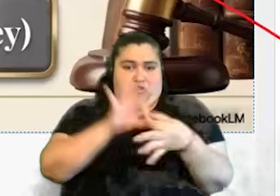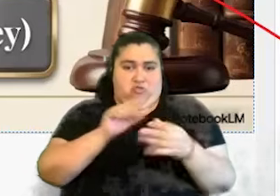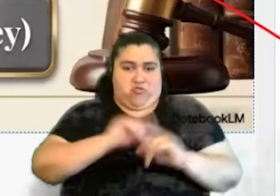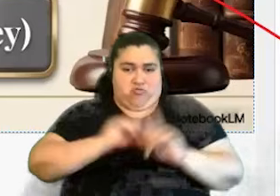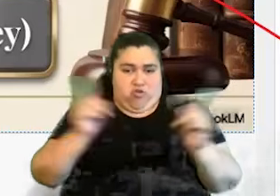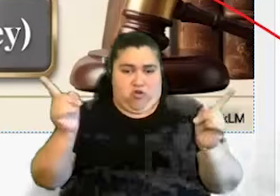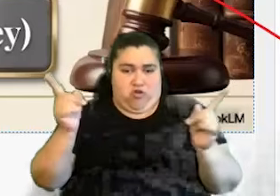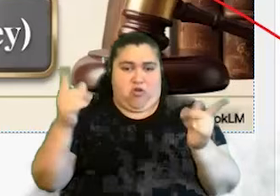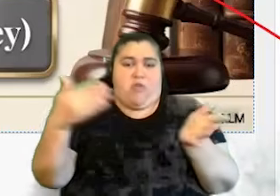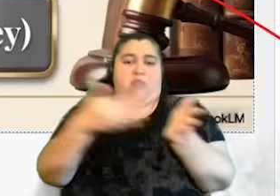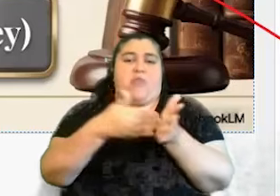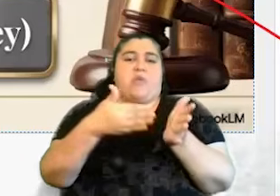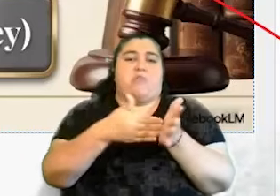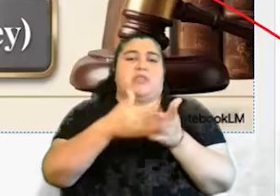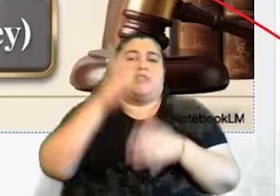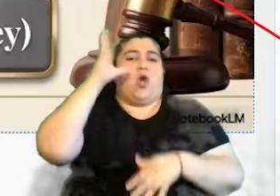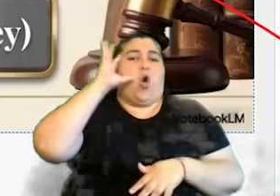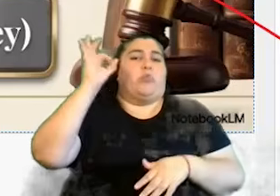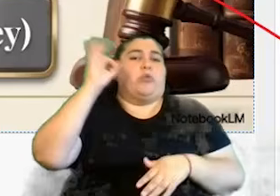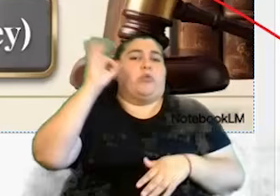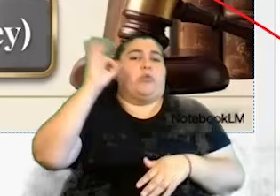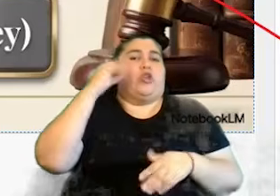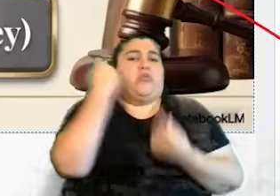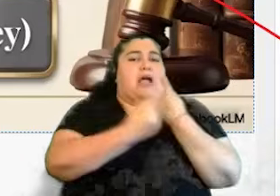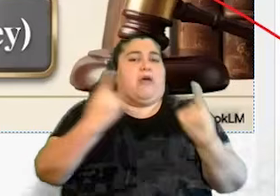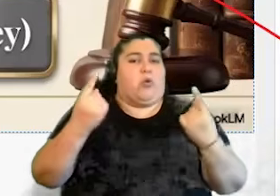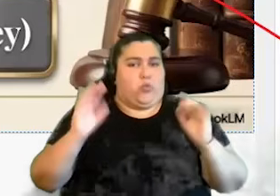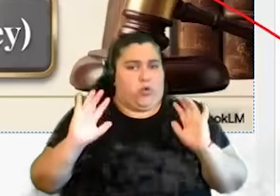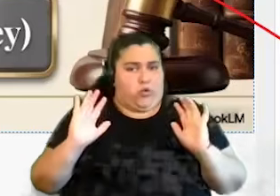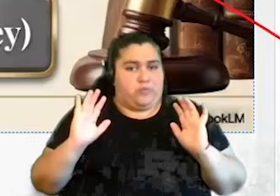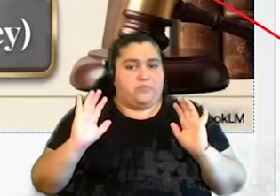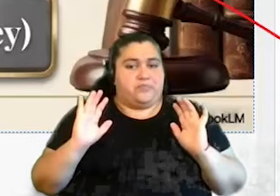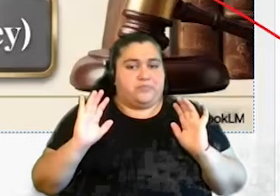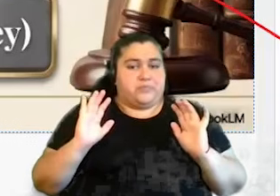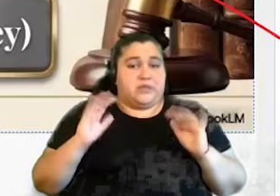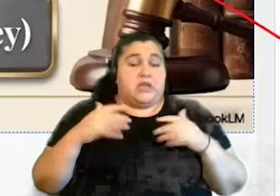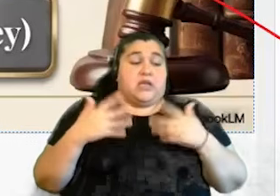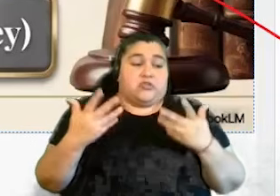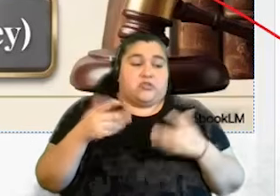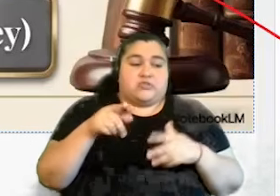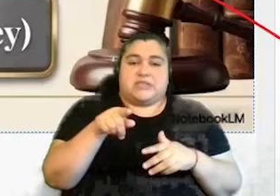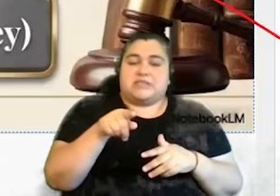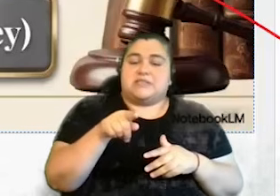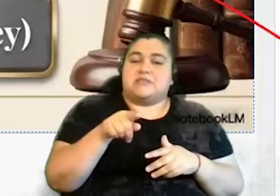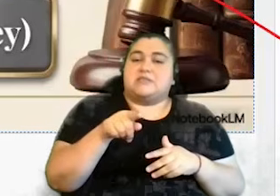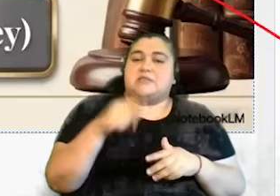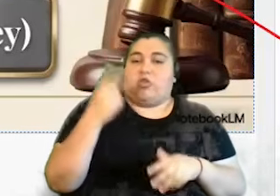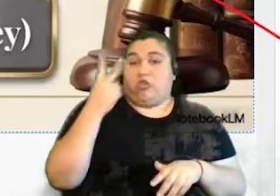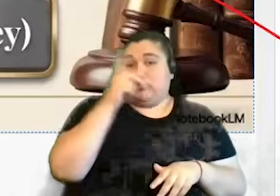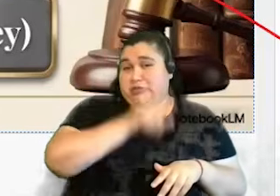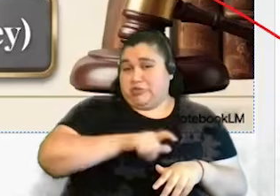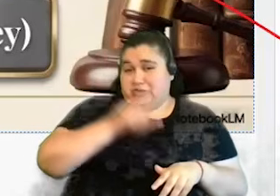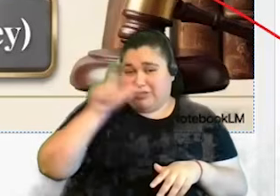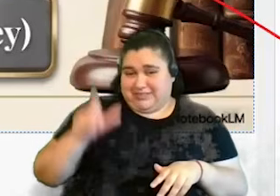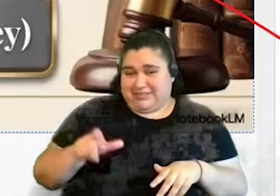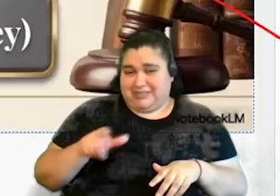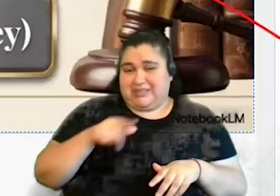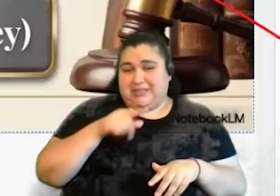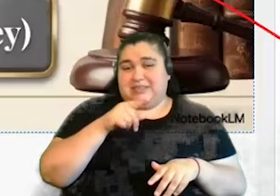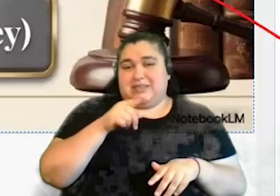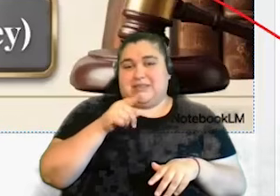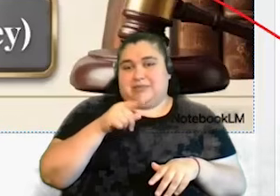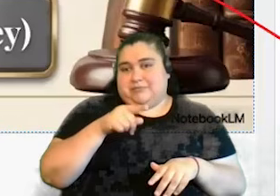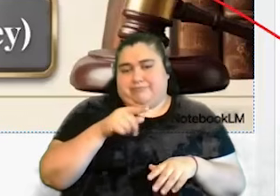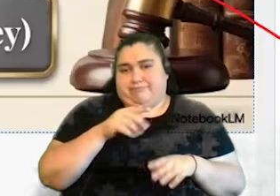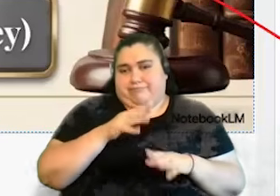opinión personal que tenga cada uno. No es así. Hubo 2 personas, en el fallo Vidal se trataba